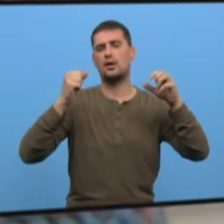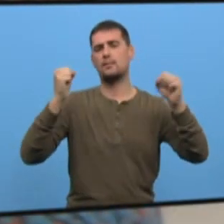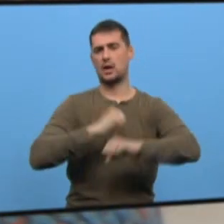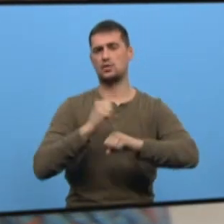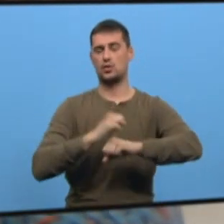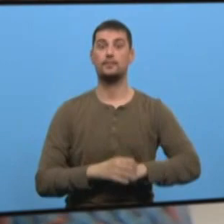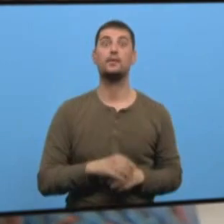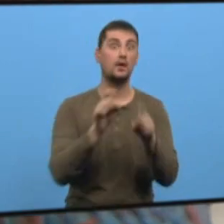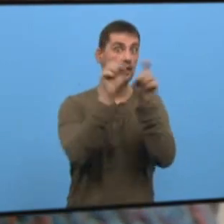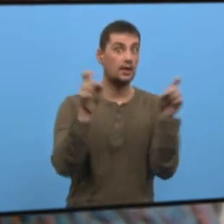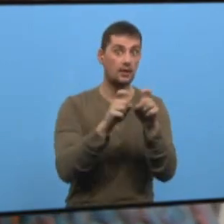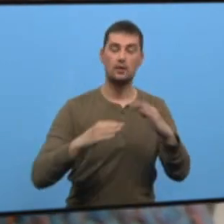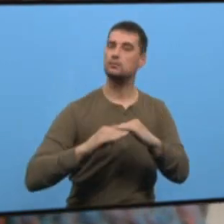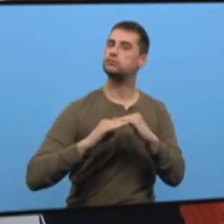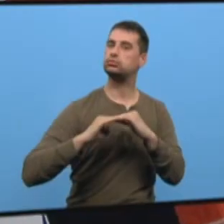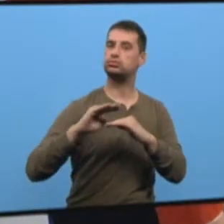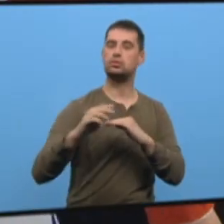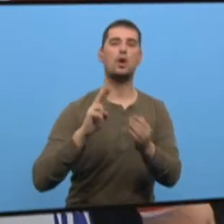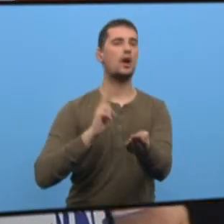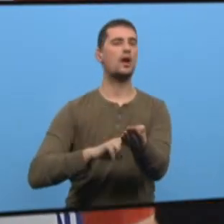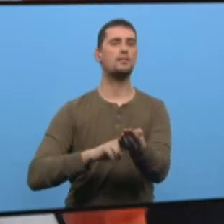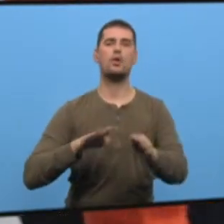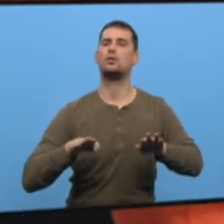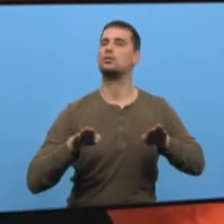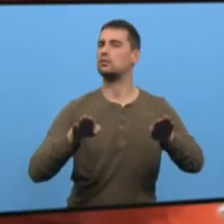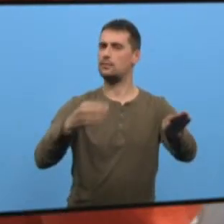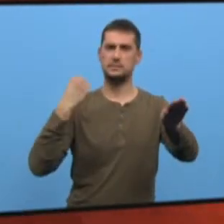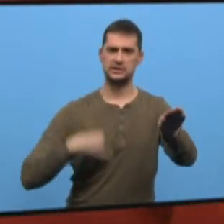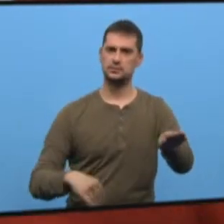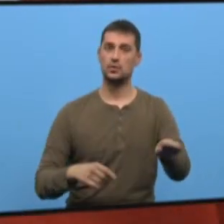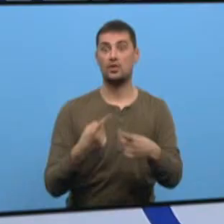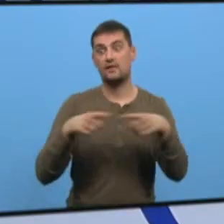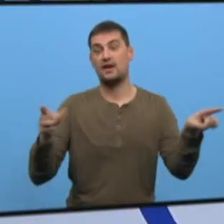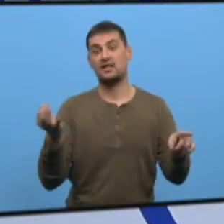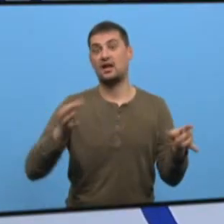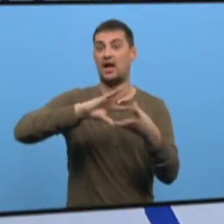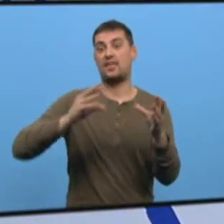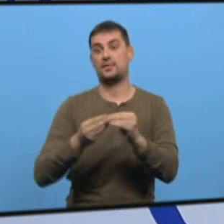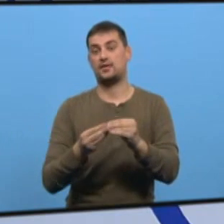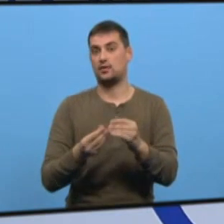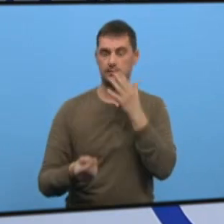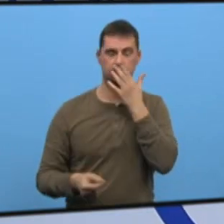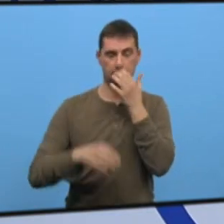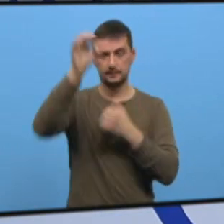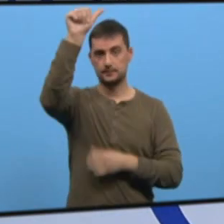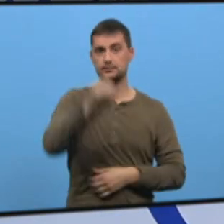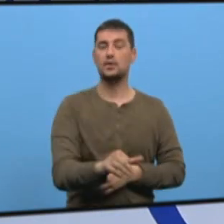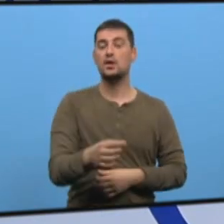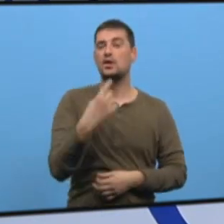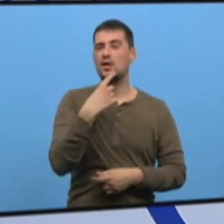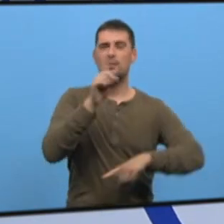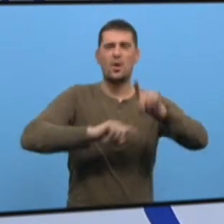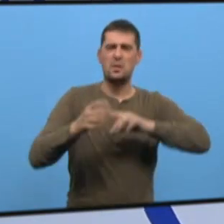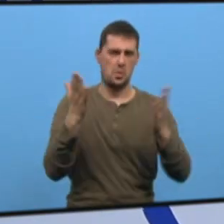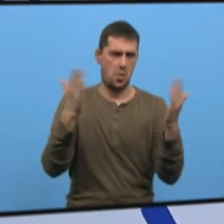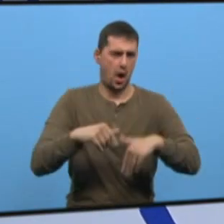informática mmo Rito que demá único distinto como tiene por haber problemas lo El único problema es cómo se